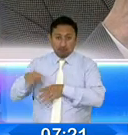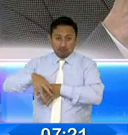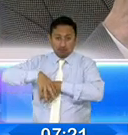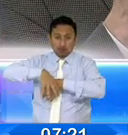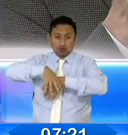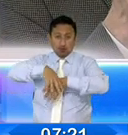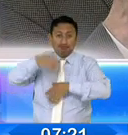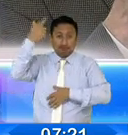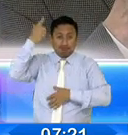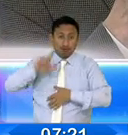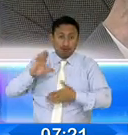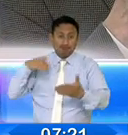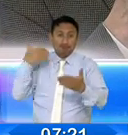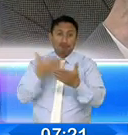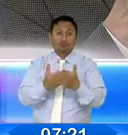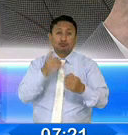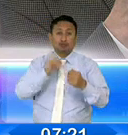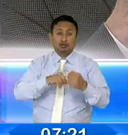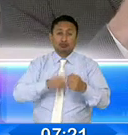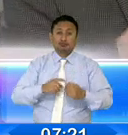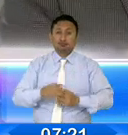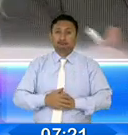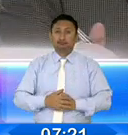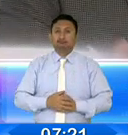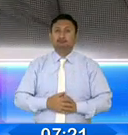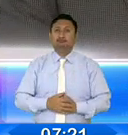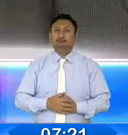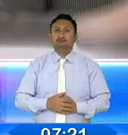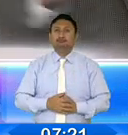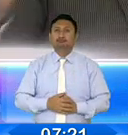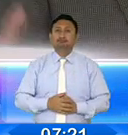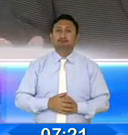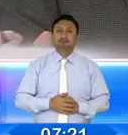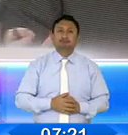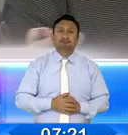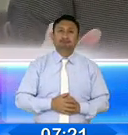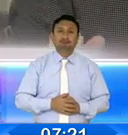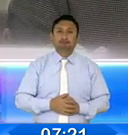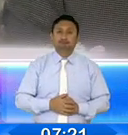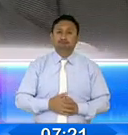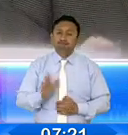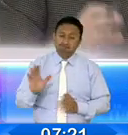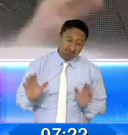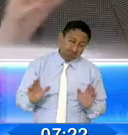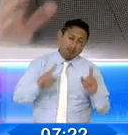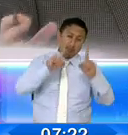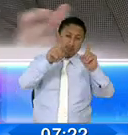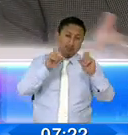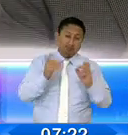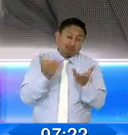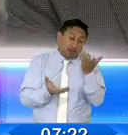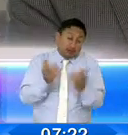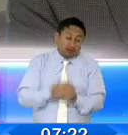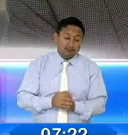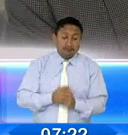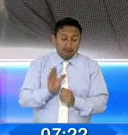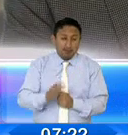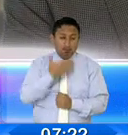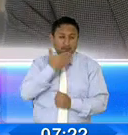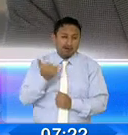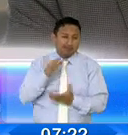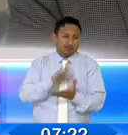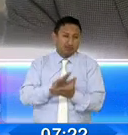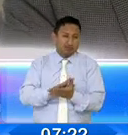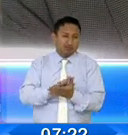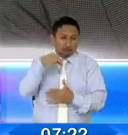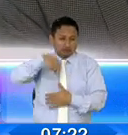hacia acá, Quito. Señor Santi, ¿no sería lo más prudente, por la tranquilidad que debería tener un país